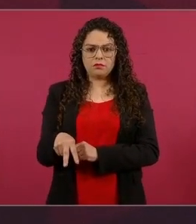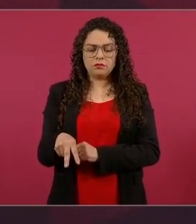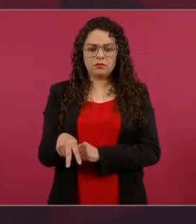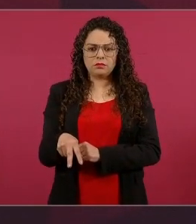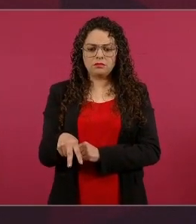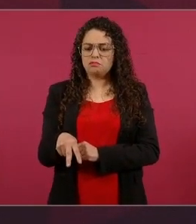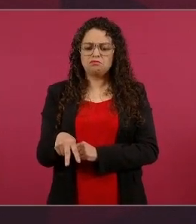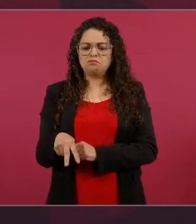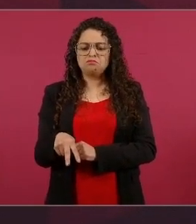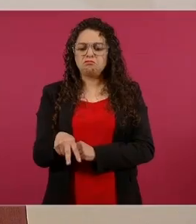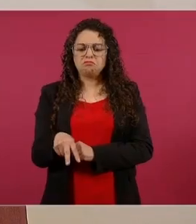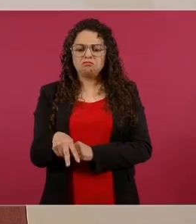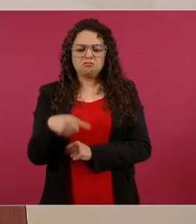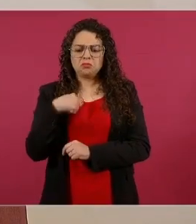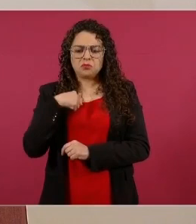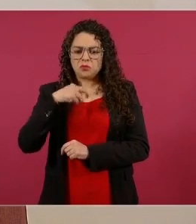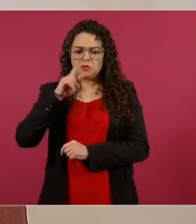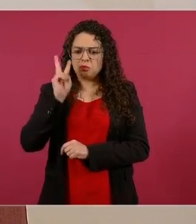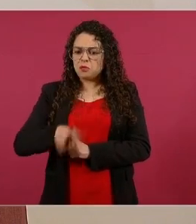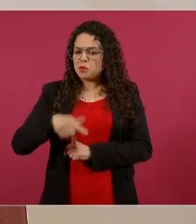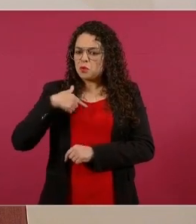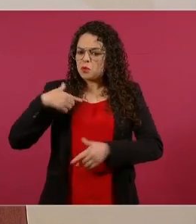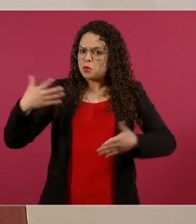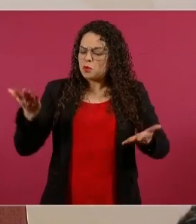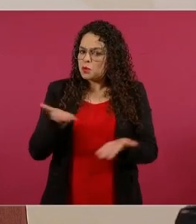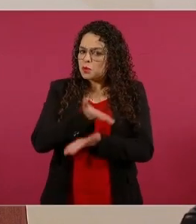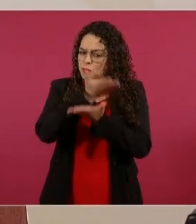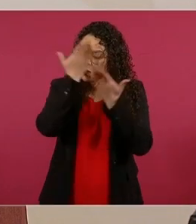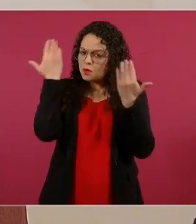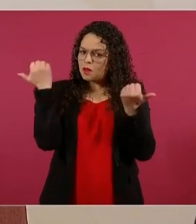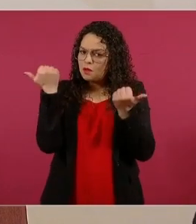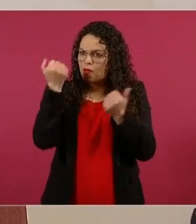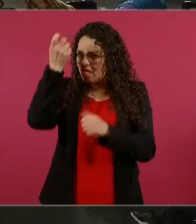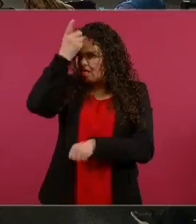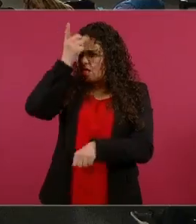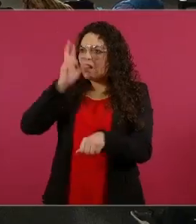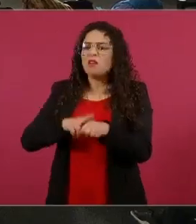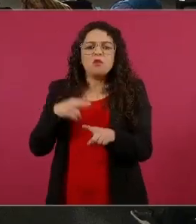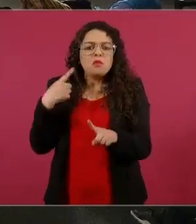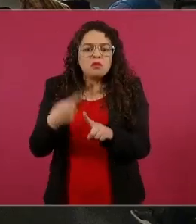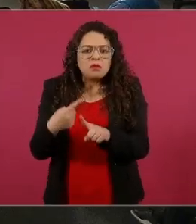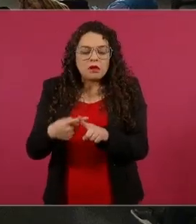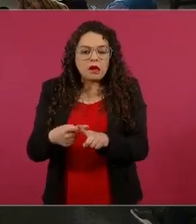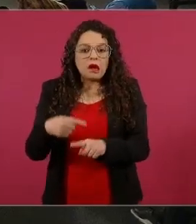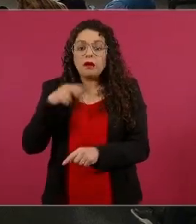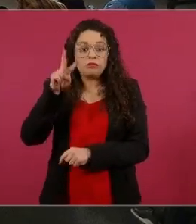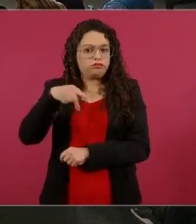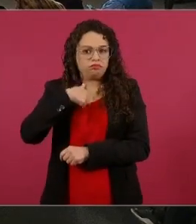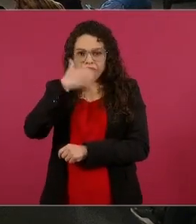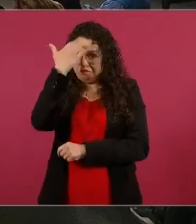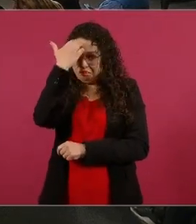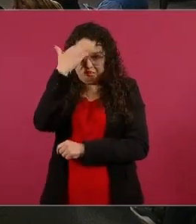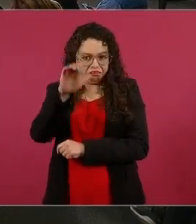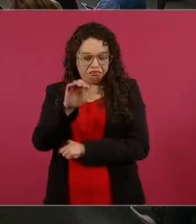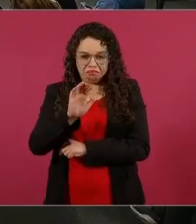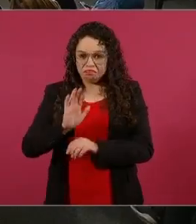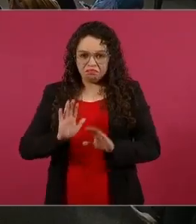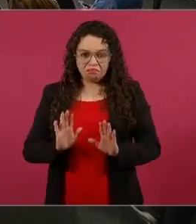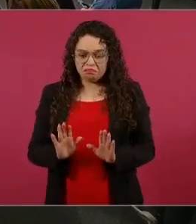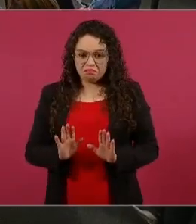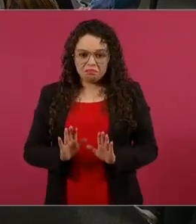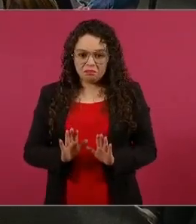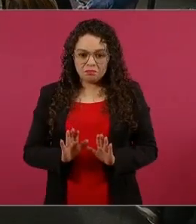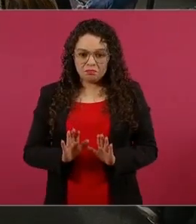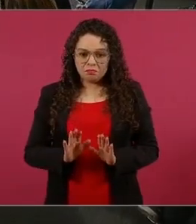no no sabía yo pues este quién era el director ni nada y este